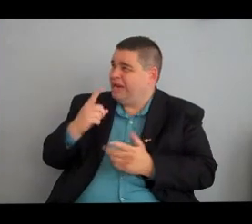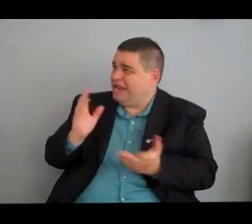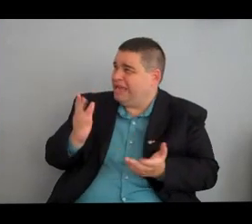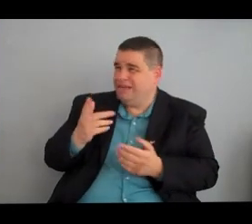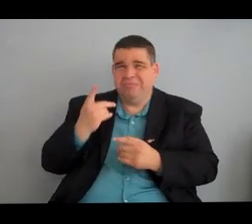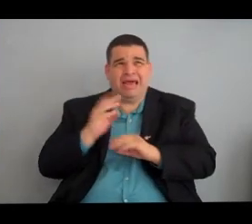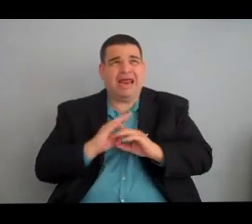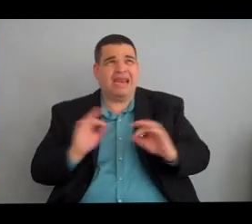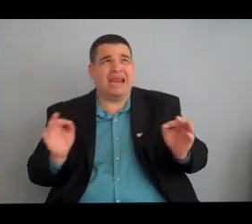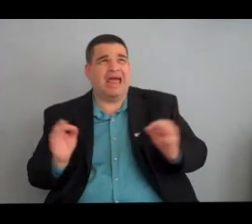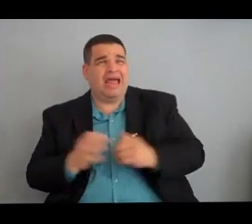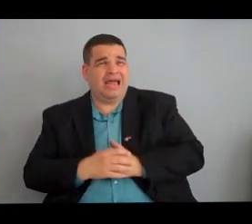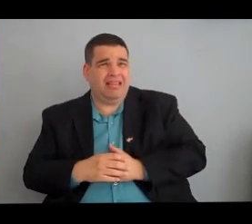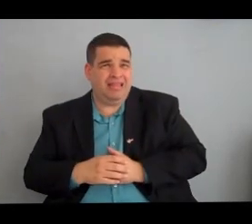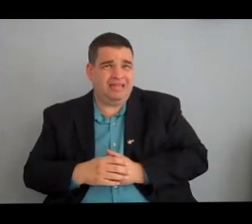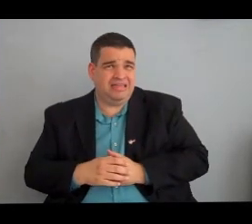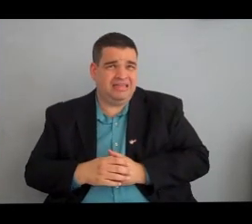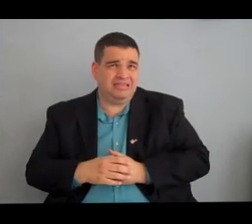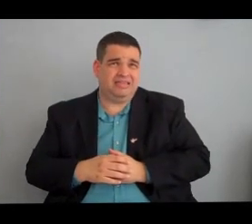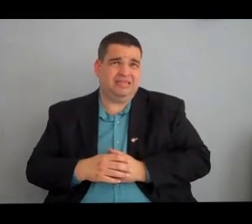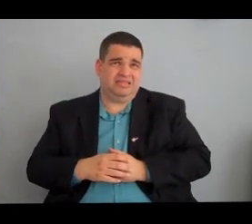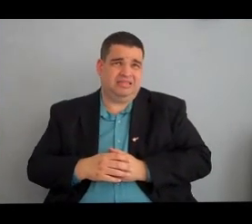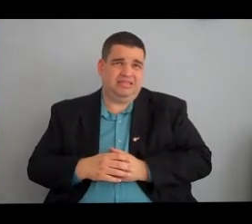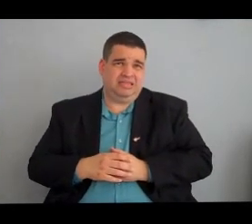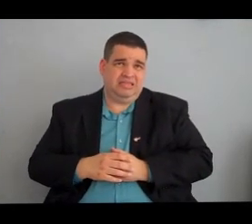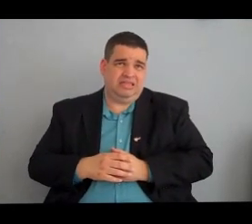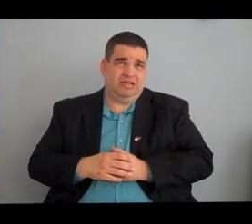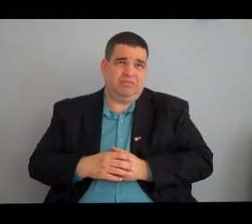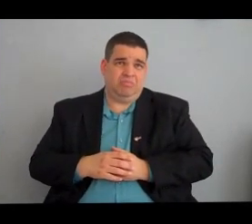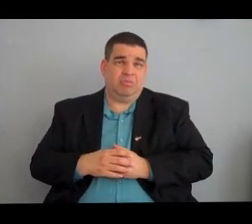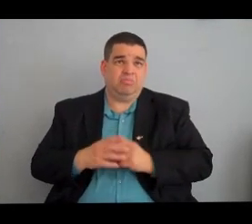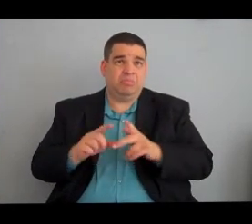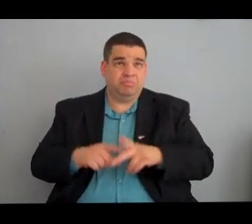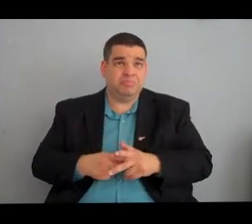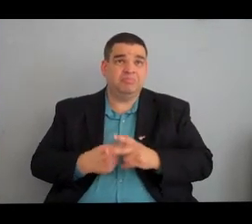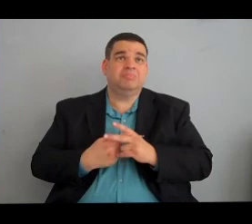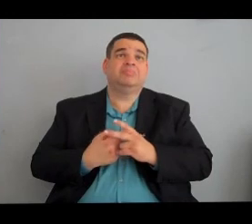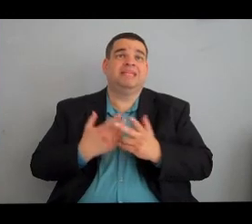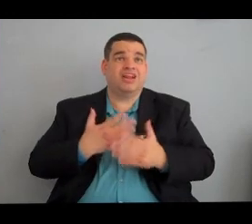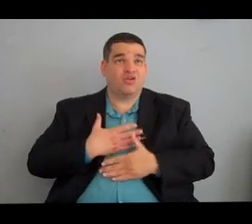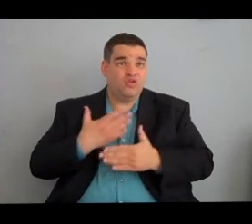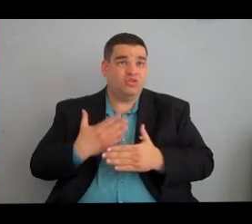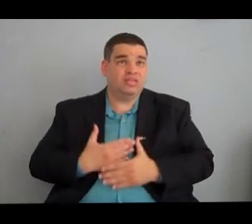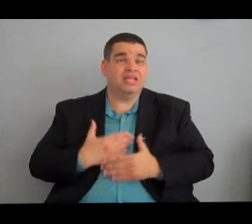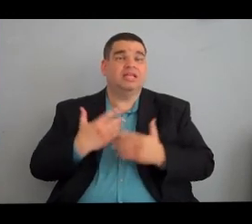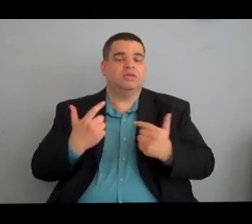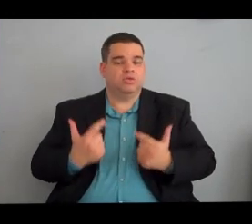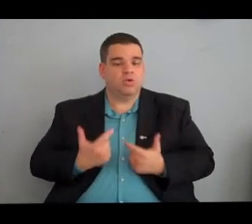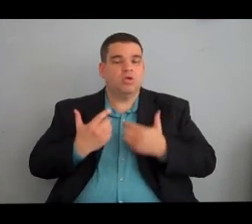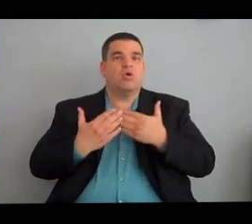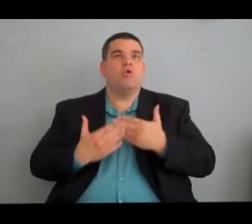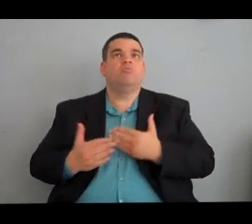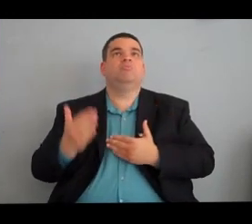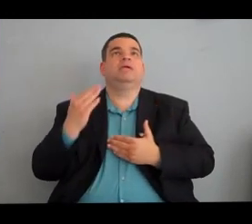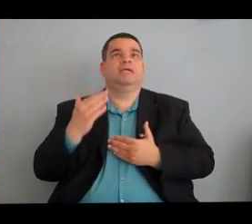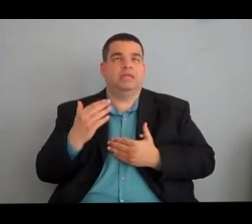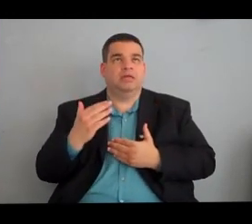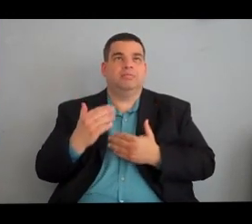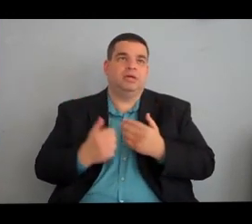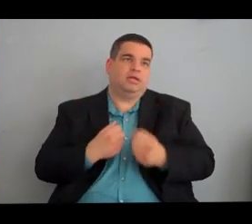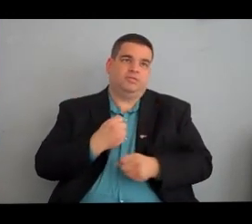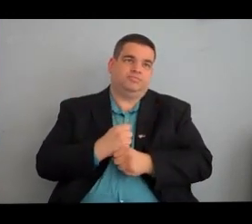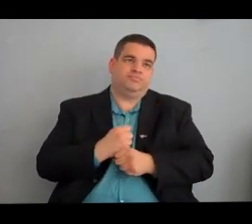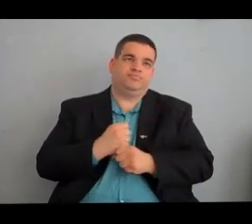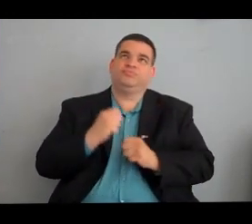que vamos a comenzar el año contentos y con vida, uh-huh, para que sea así de próspero el año,